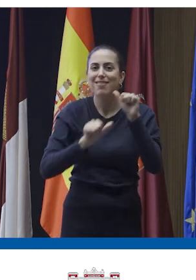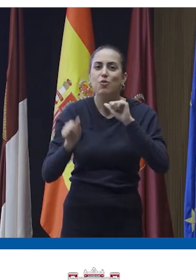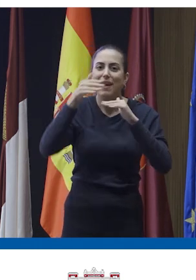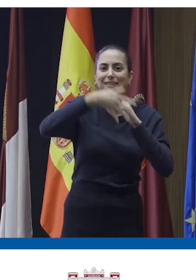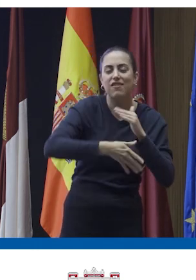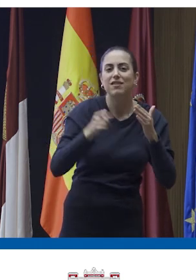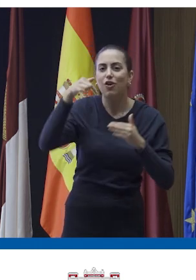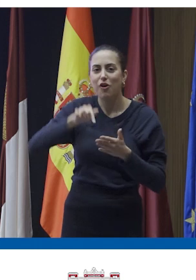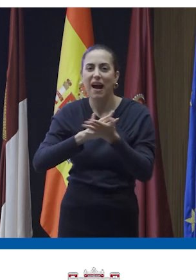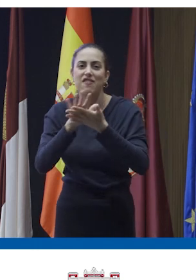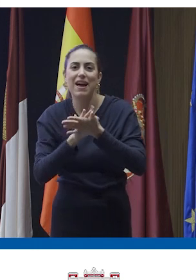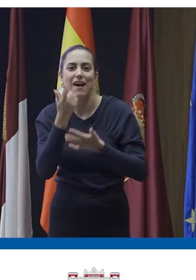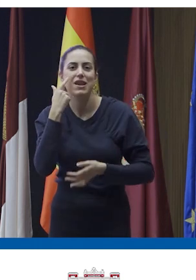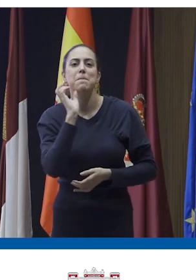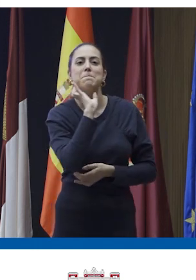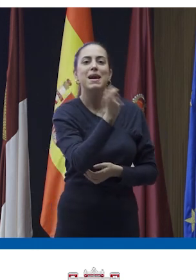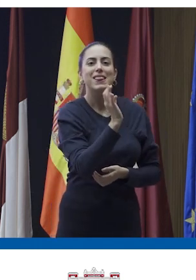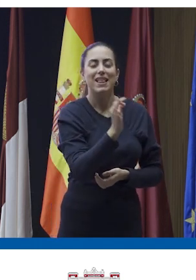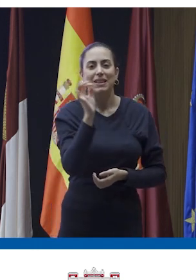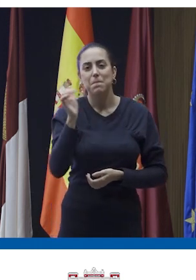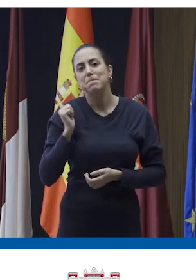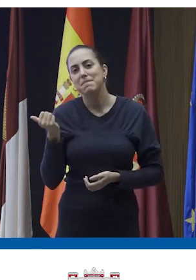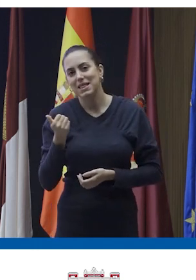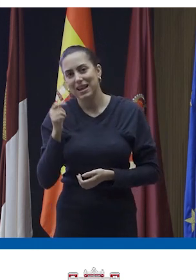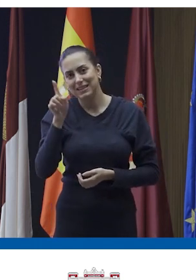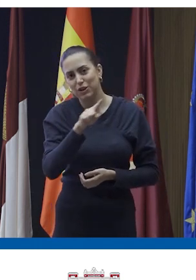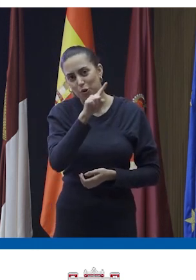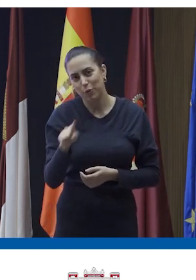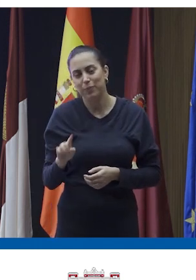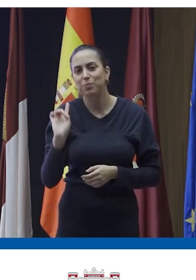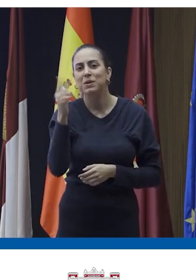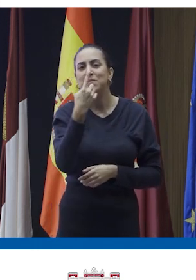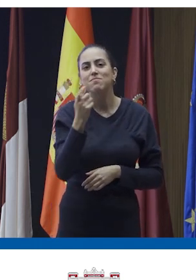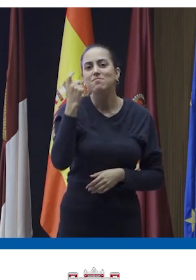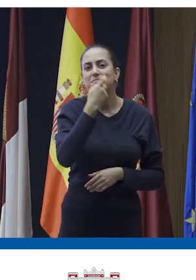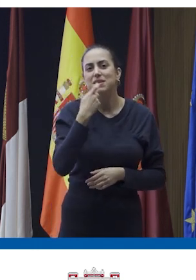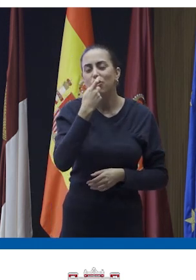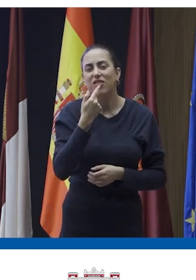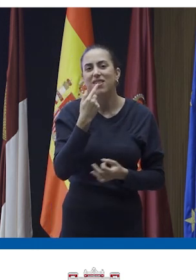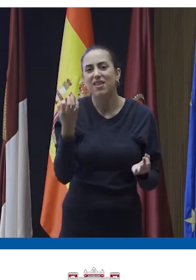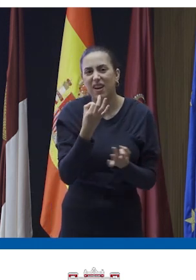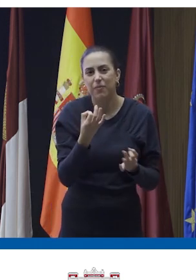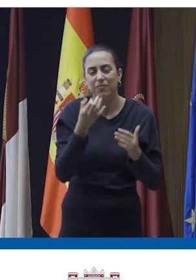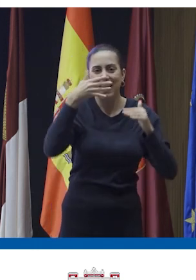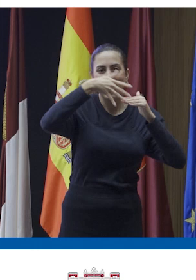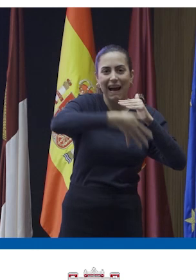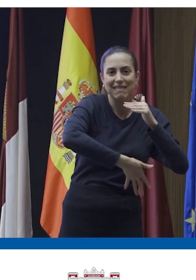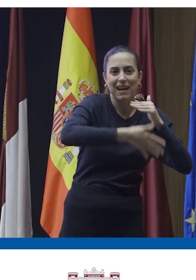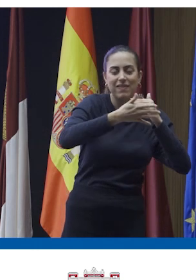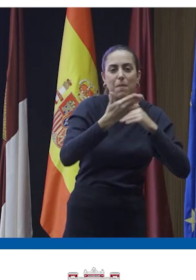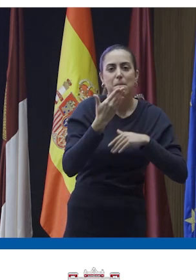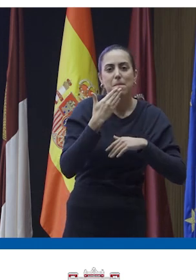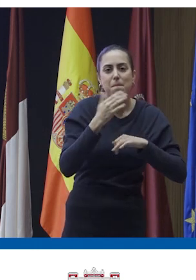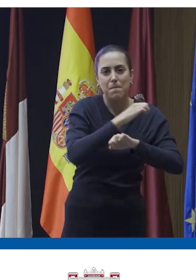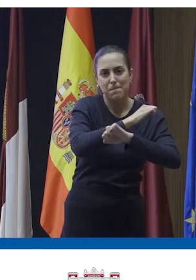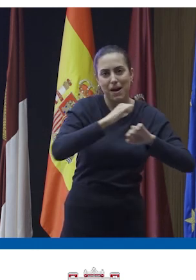decir si es verdad o no. Entonces, vamos al primer mito. El primer mito dice que la madurez de las cataratas es importante a la